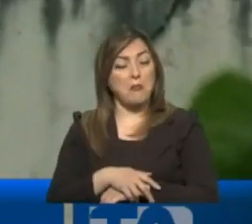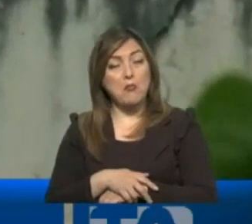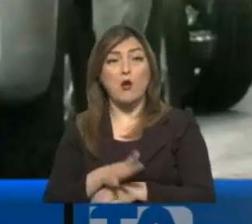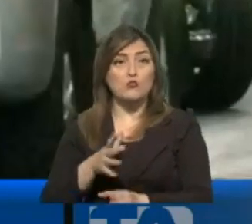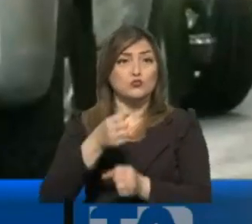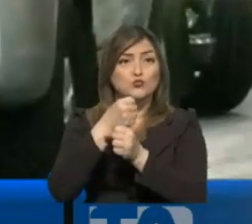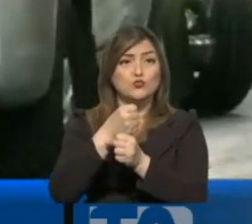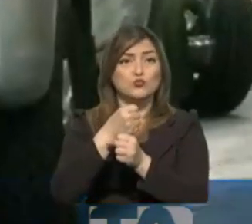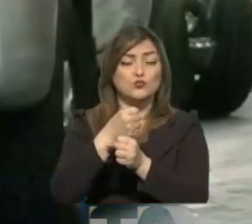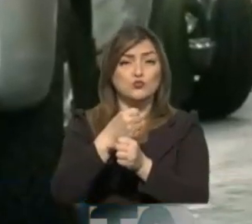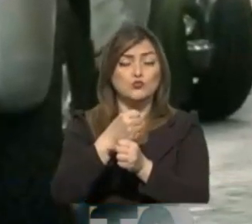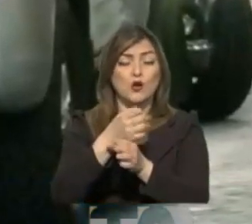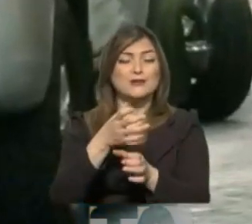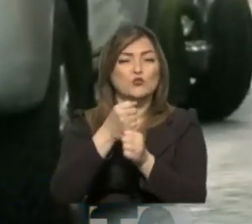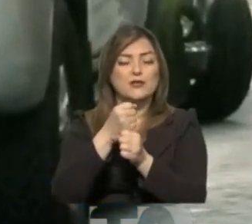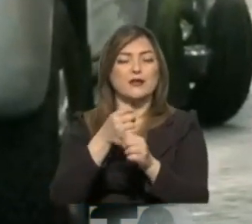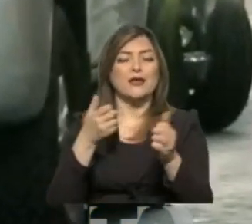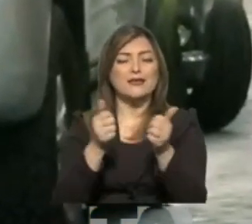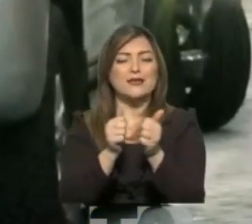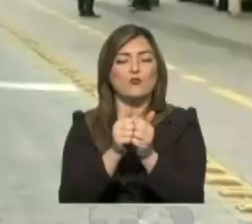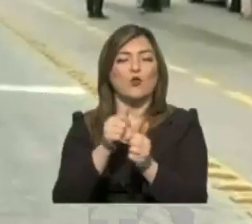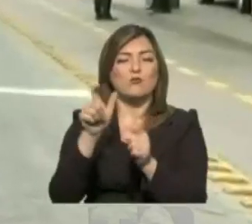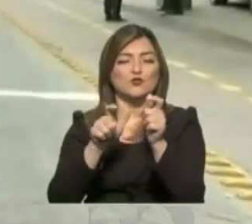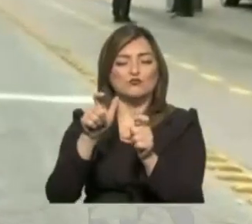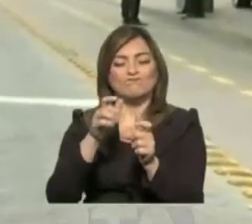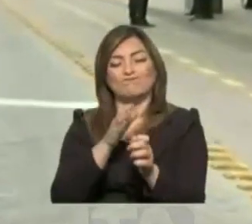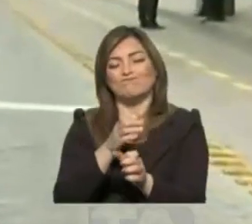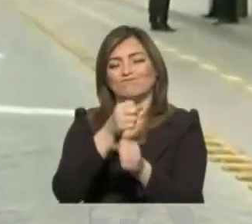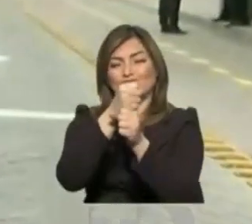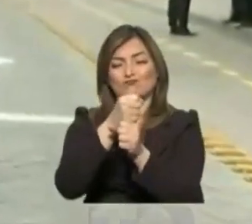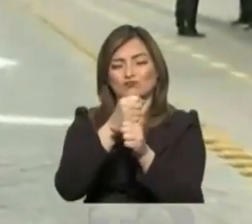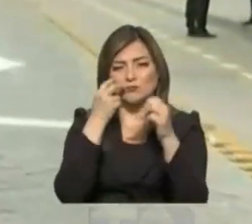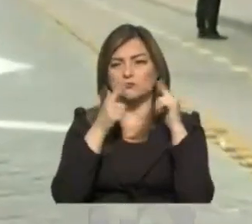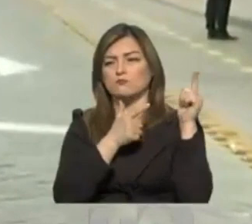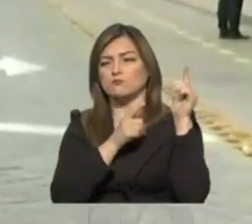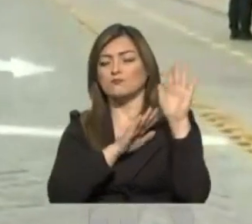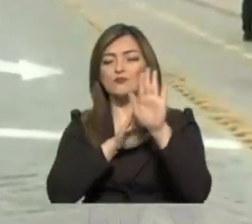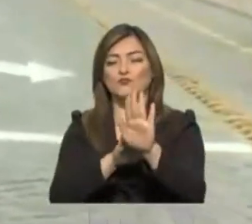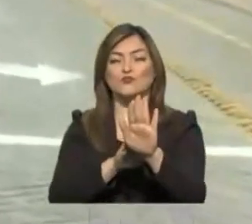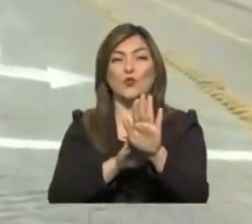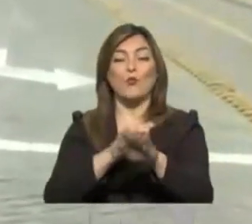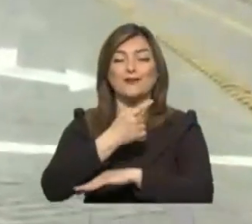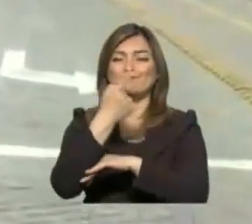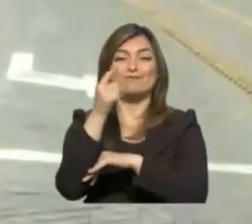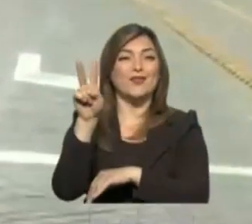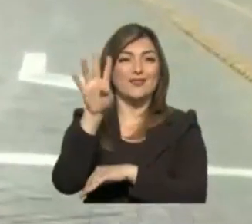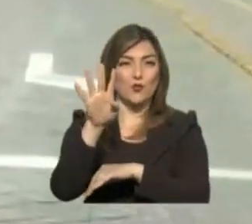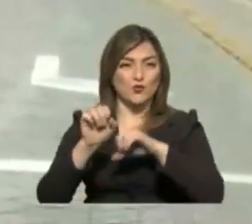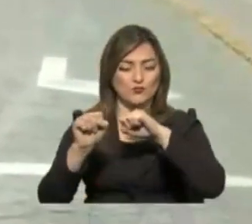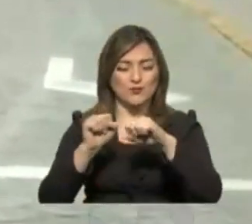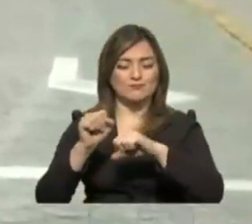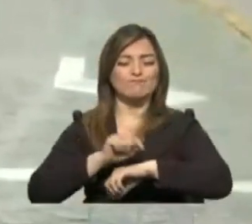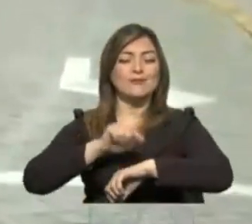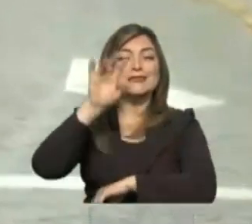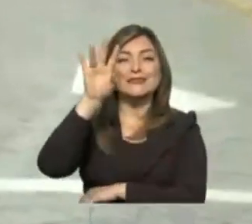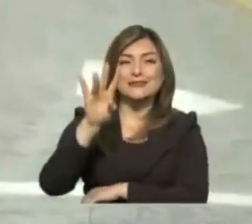acompañará el presidente electo en esta jornada, en este lunes 24 de mayo. Se espera que cerca de las 7:15 de la mañana